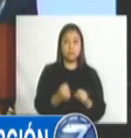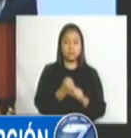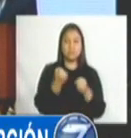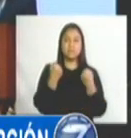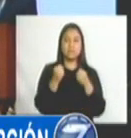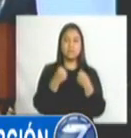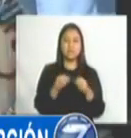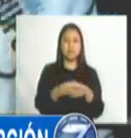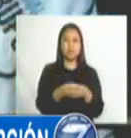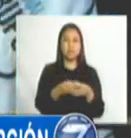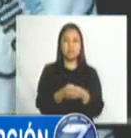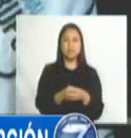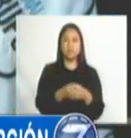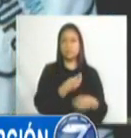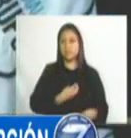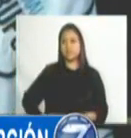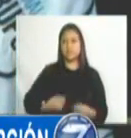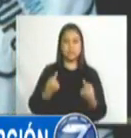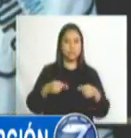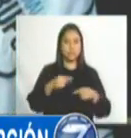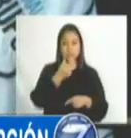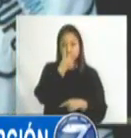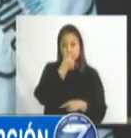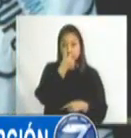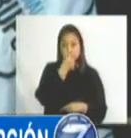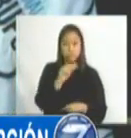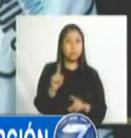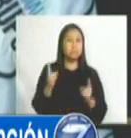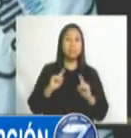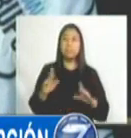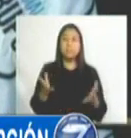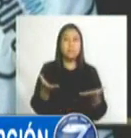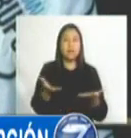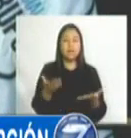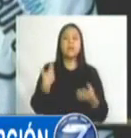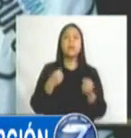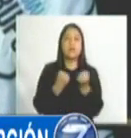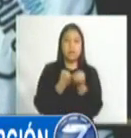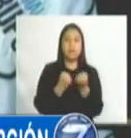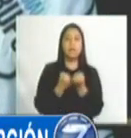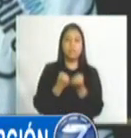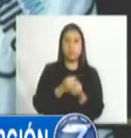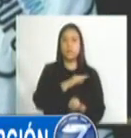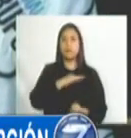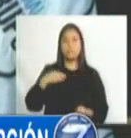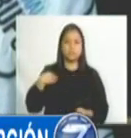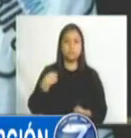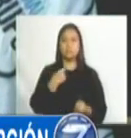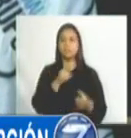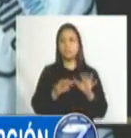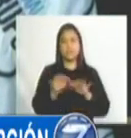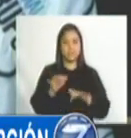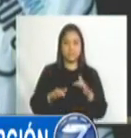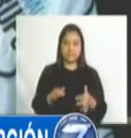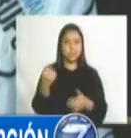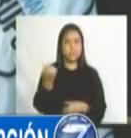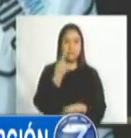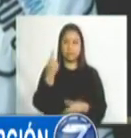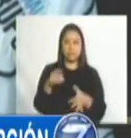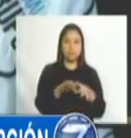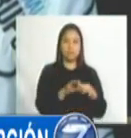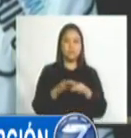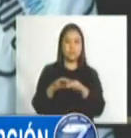Comisión Presidencial contra la Corrupción, con la misión de apoyar a los ministerios, secretarías y a todas las instituciones que conforman el